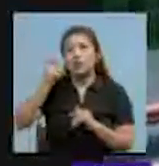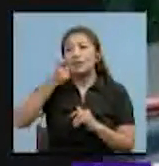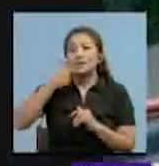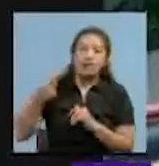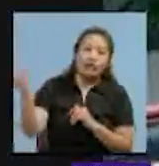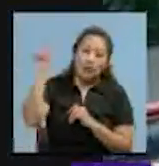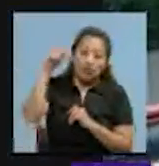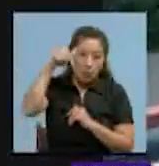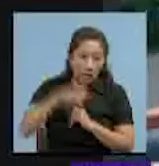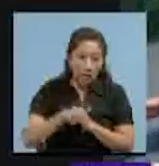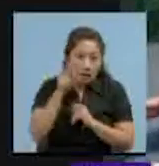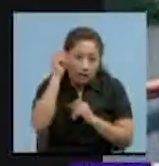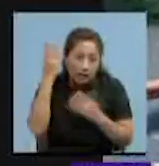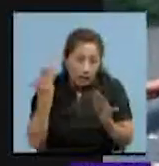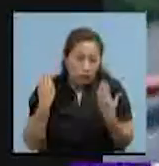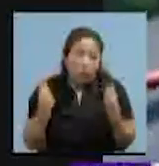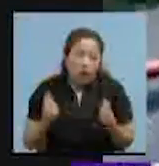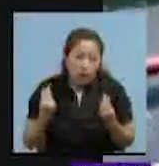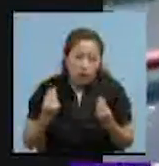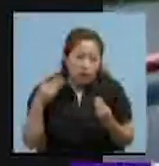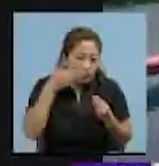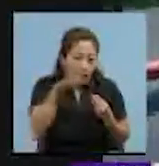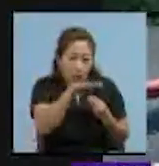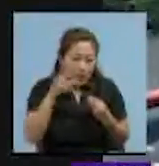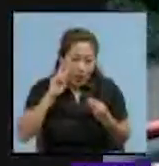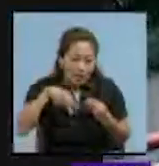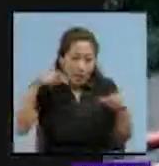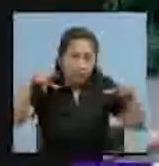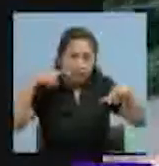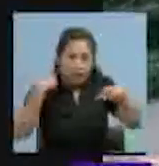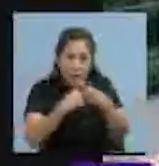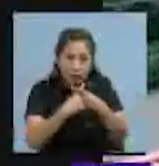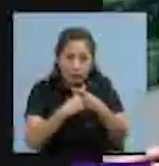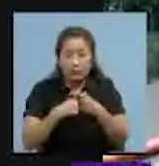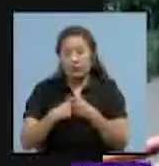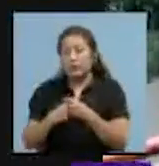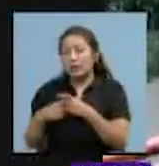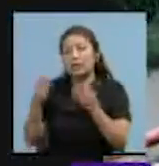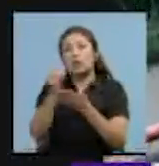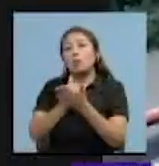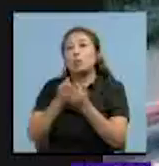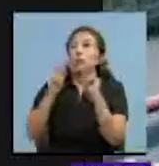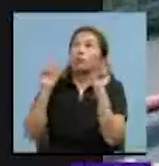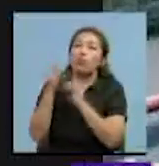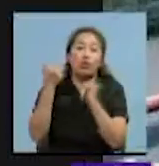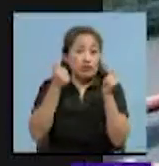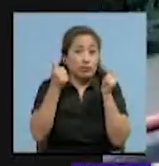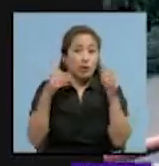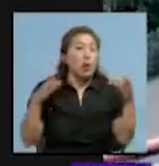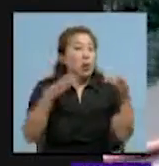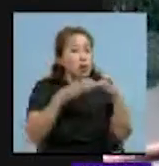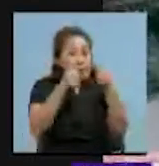acá. Ajá, pero bueno, la idea es llegar a Kazán, sí, sí, sí, la idea. Bueno, esperemos que salga todo bien. ¿Te gusta el equipo? Ojalá,